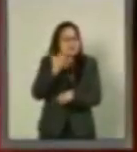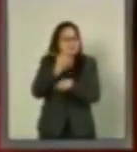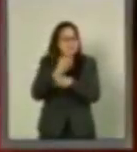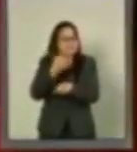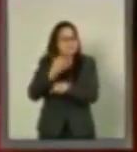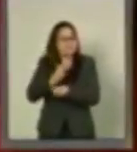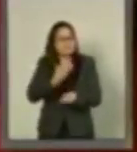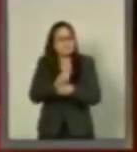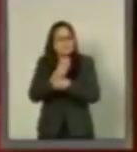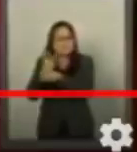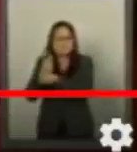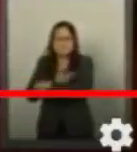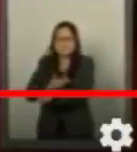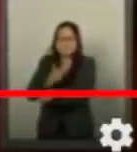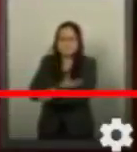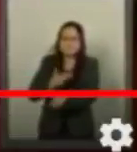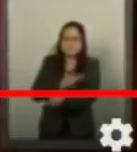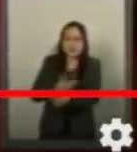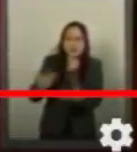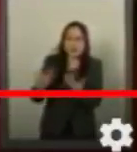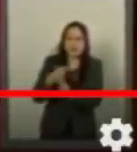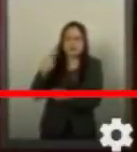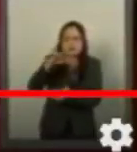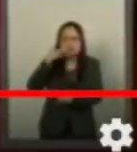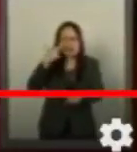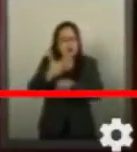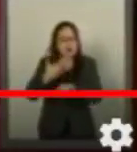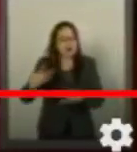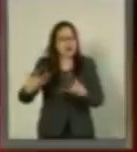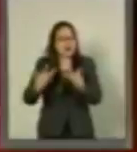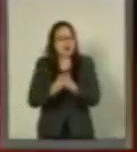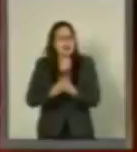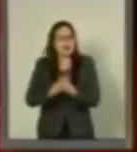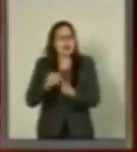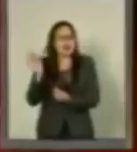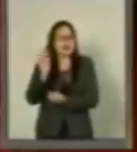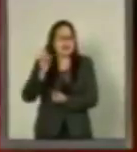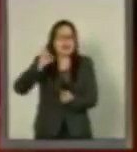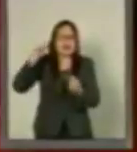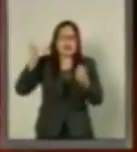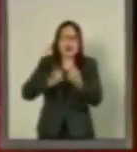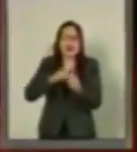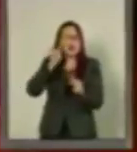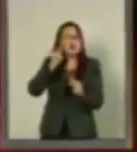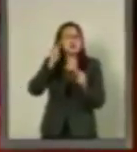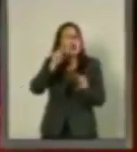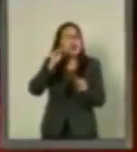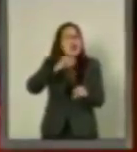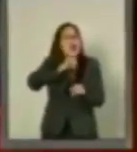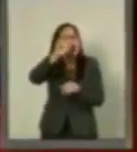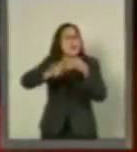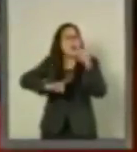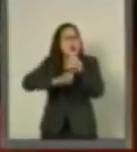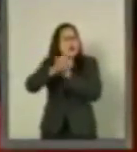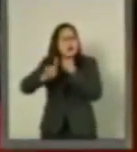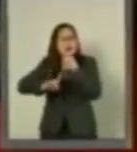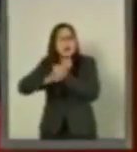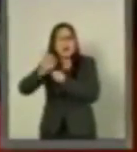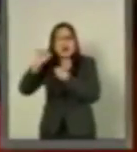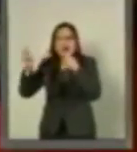arreglar en su responsabilidad que las ramas de alguno de los árboles del bosque no